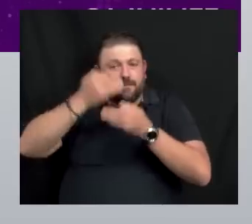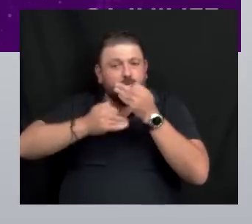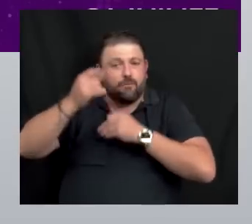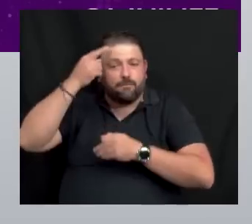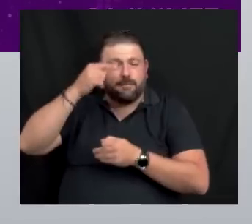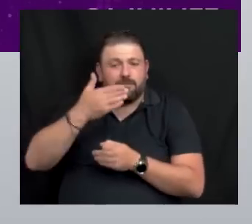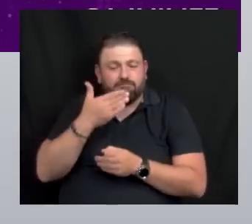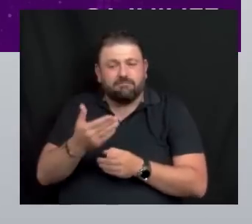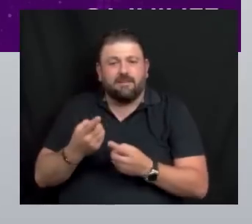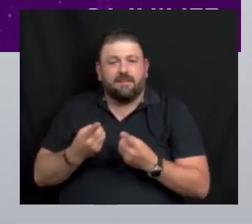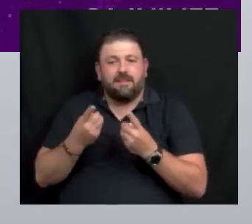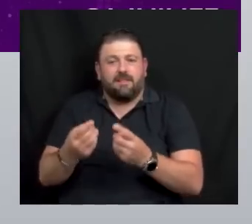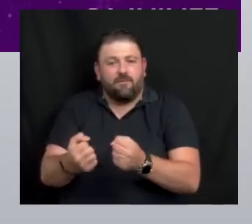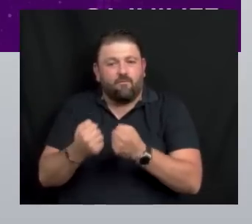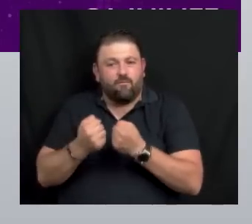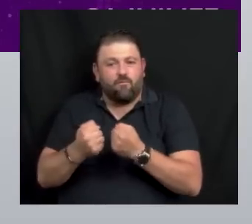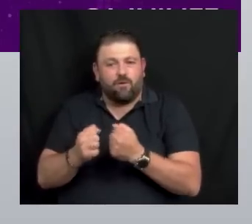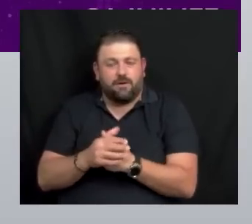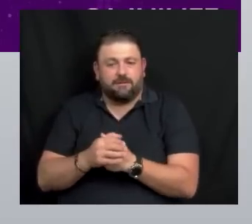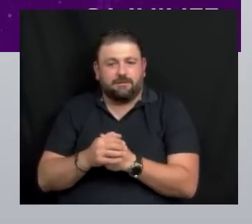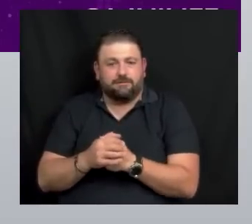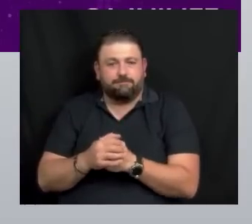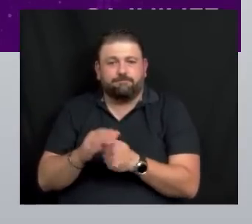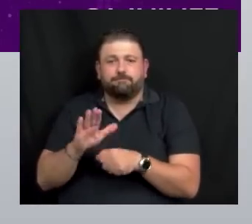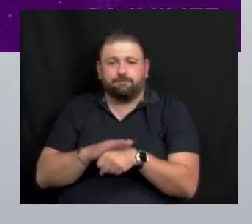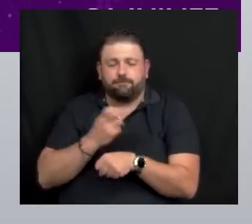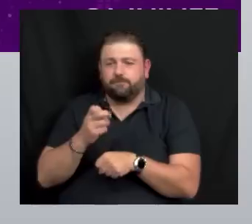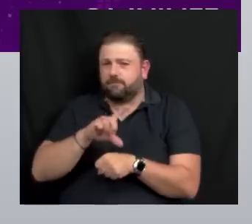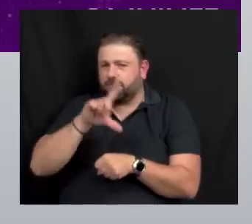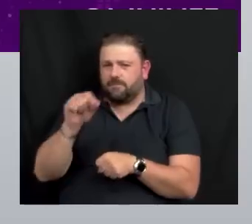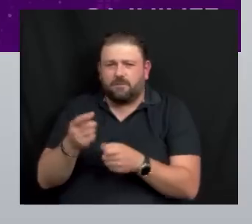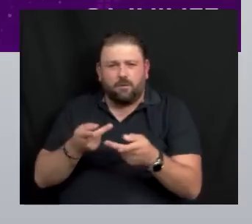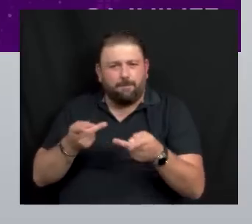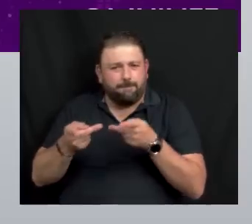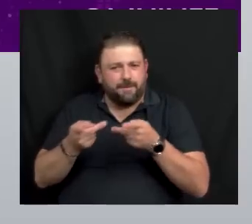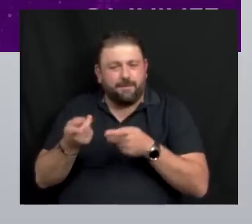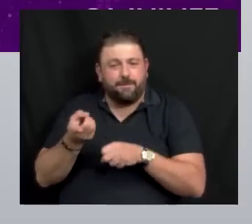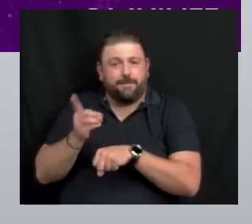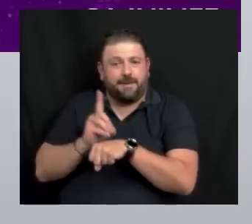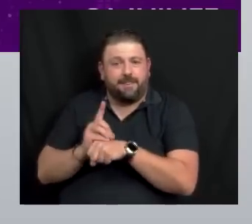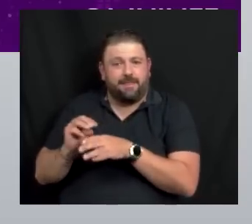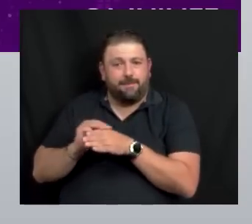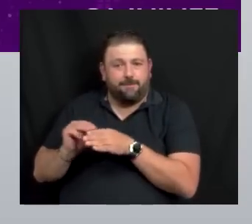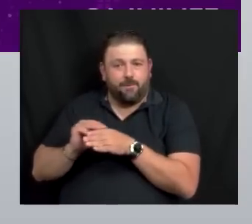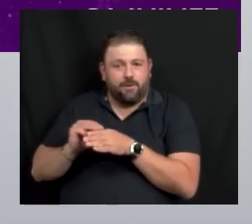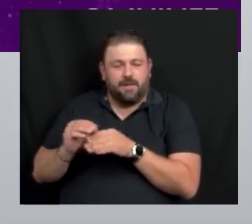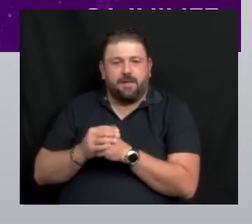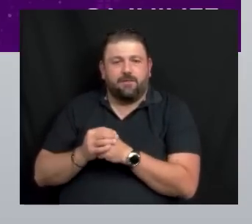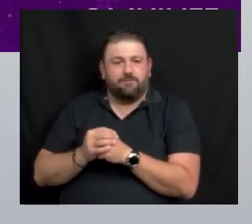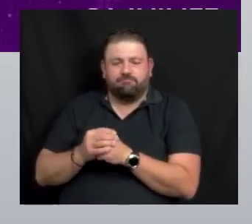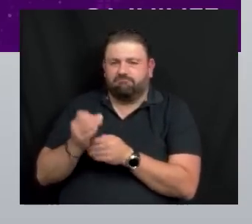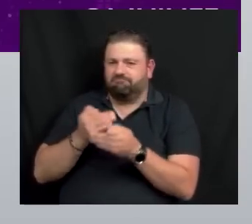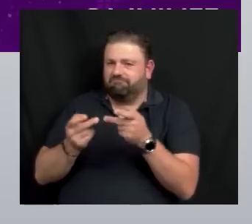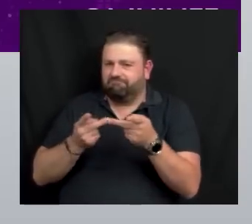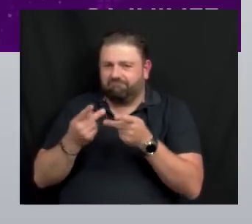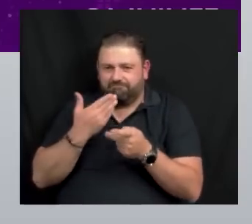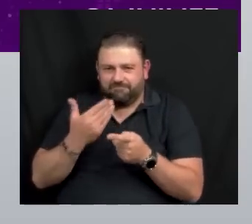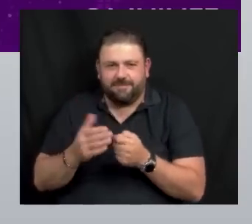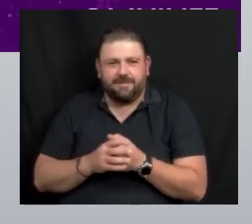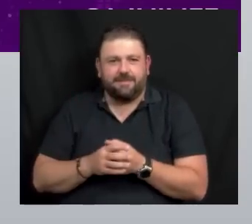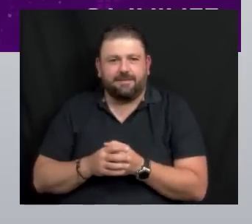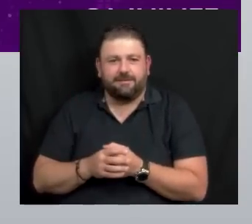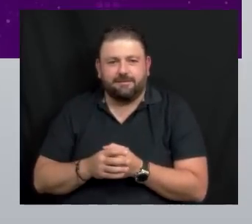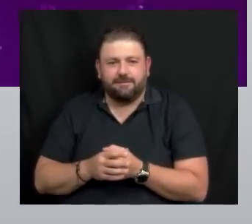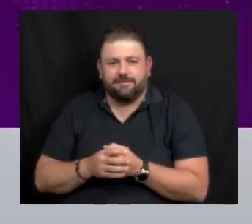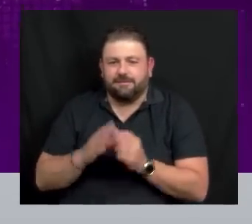de fuerza y de ganas de lograr. Y luego nos preparamos para el día morado, mayo, junio, dijimos, ya nos dirá